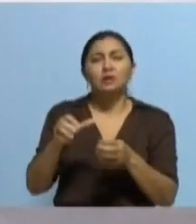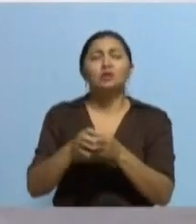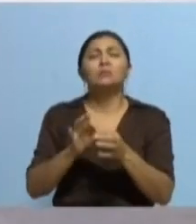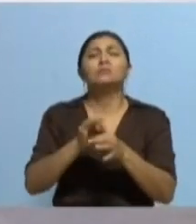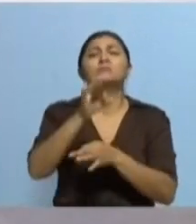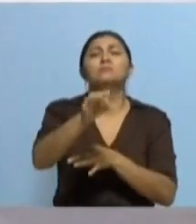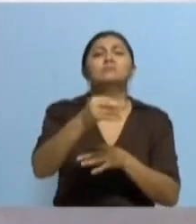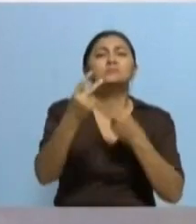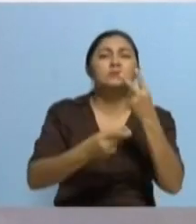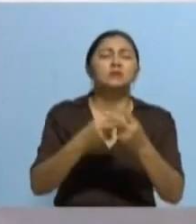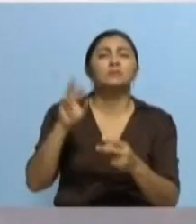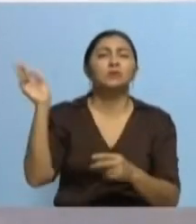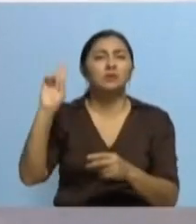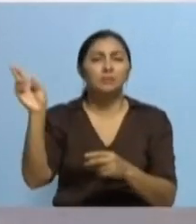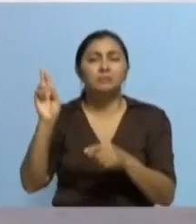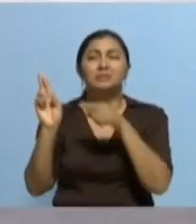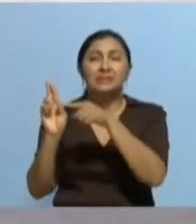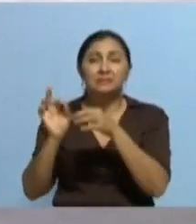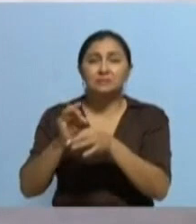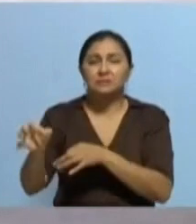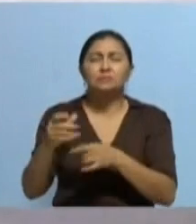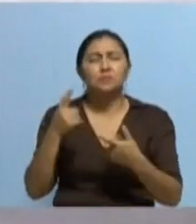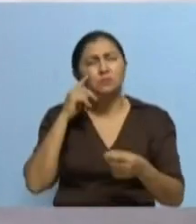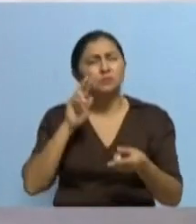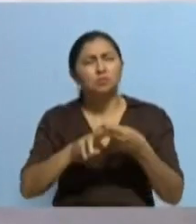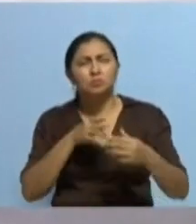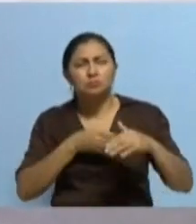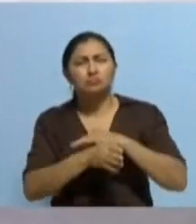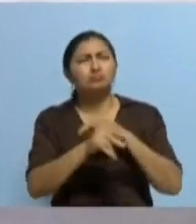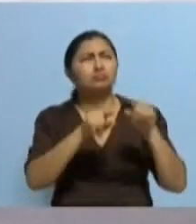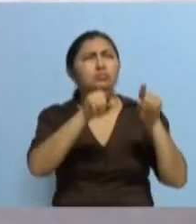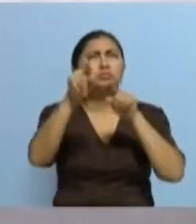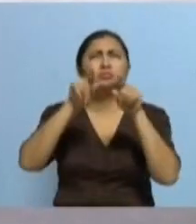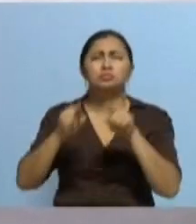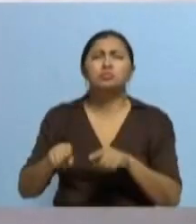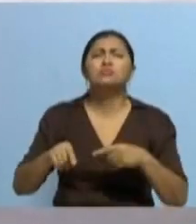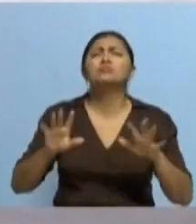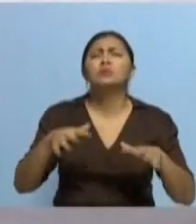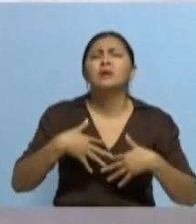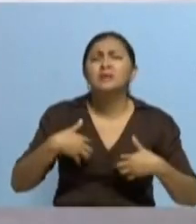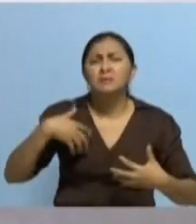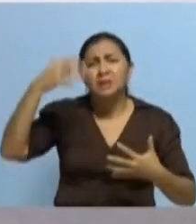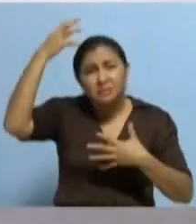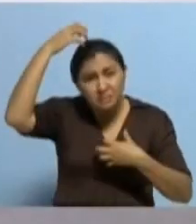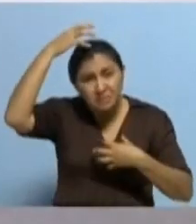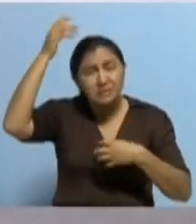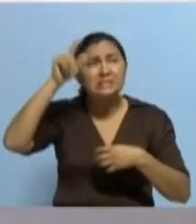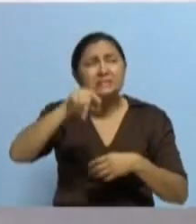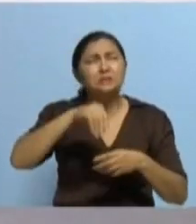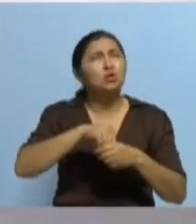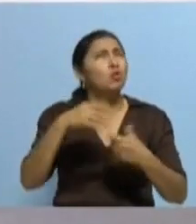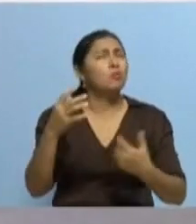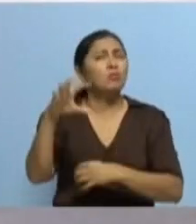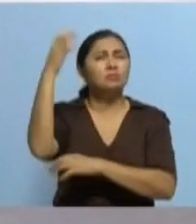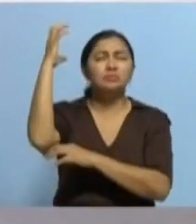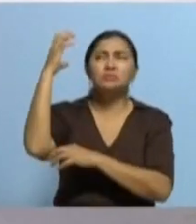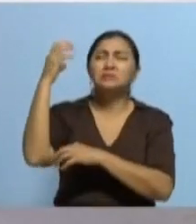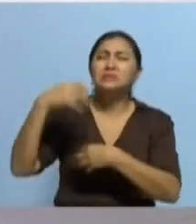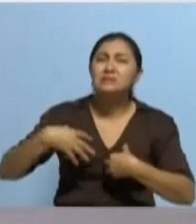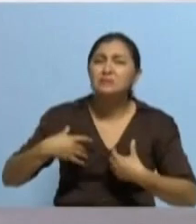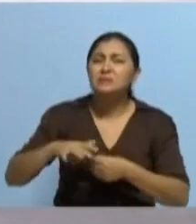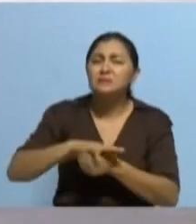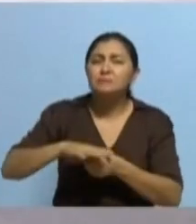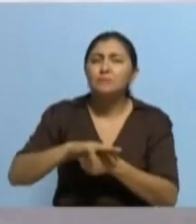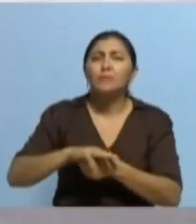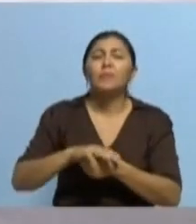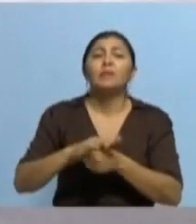Repelón para conocer de primera mano las condiciones en las que se encuentran muchos de estos animales, y el reporte que entregaron es